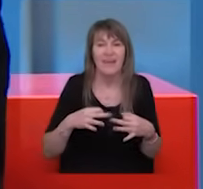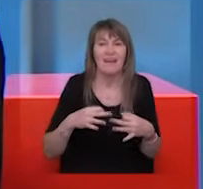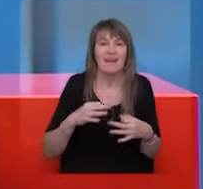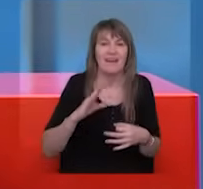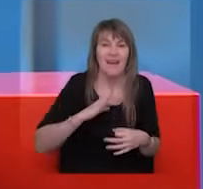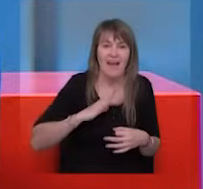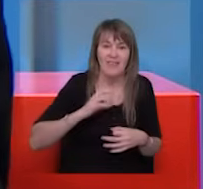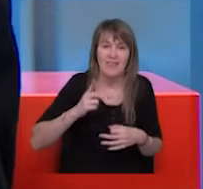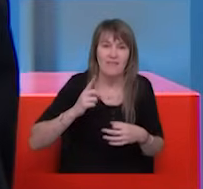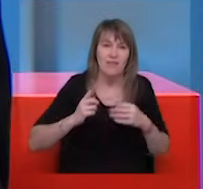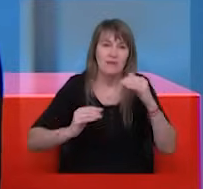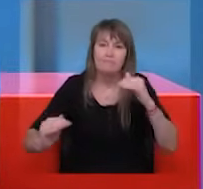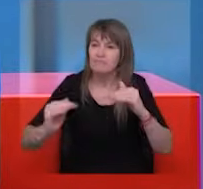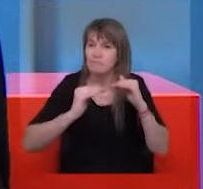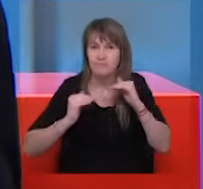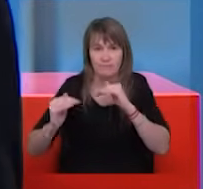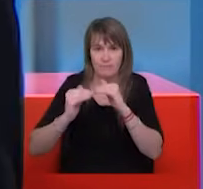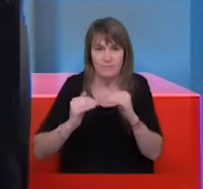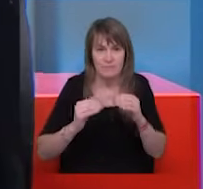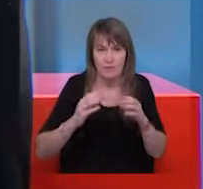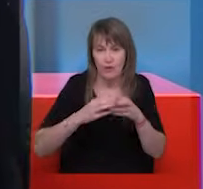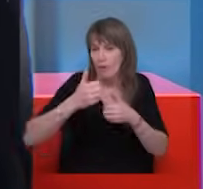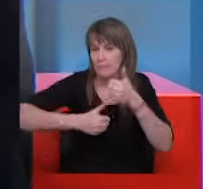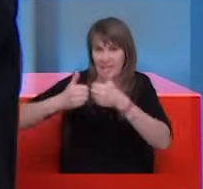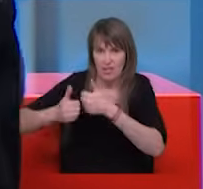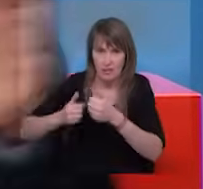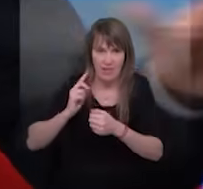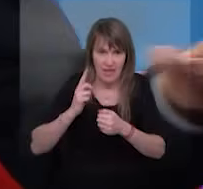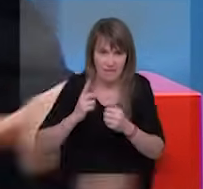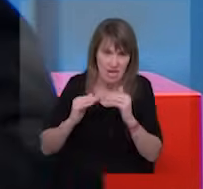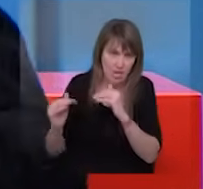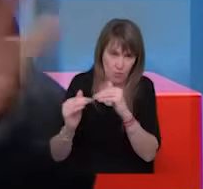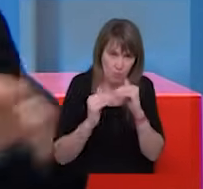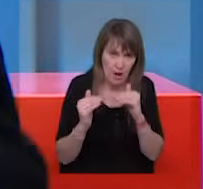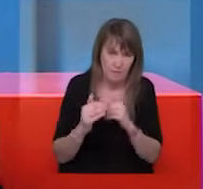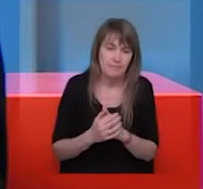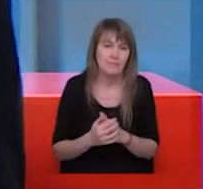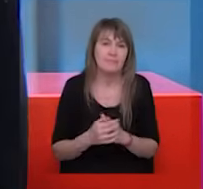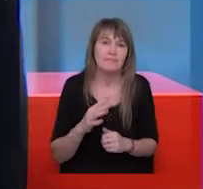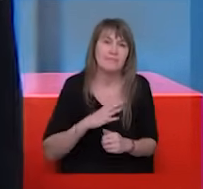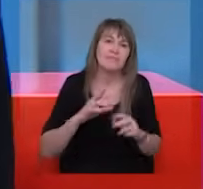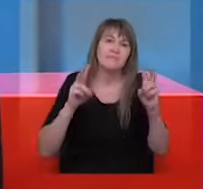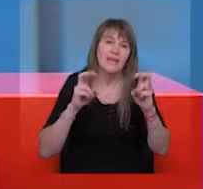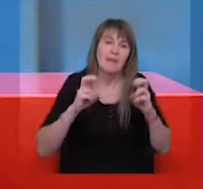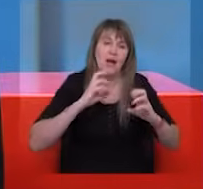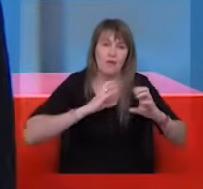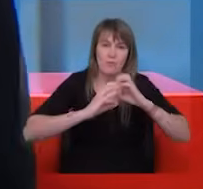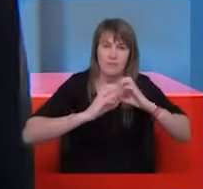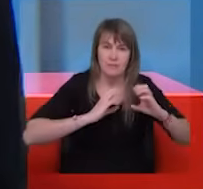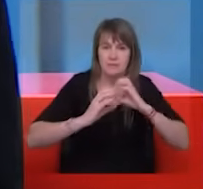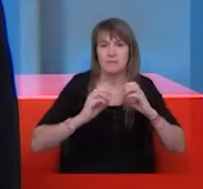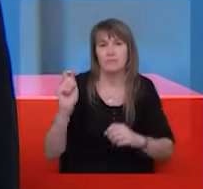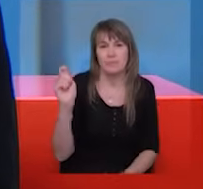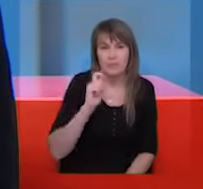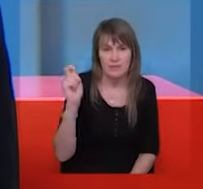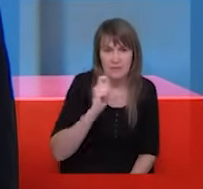equitativa entre los competidores ahí entra todo el paquete de los medios de comunicación y de la publicidad